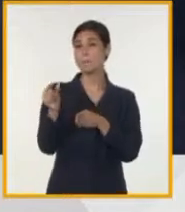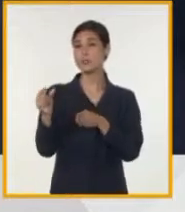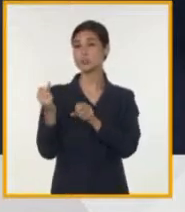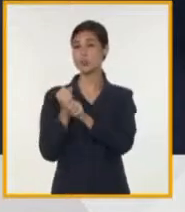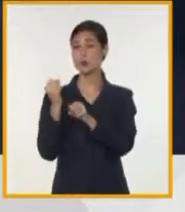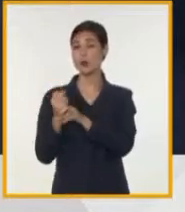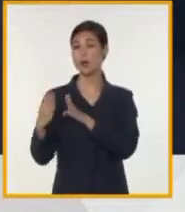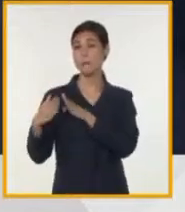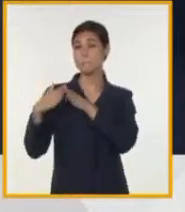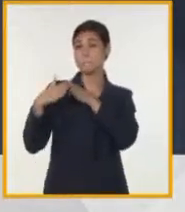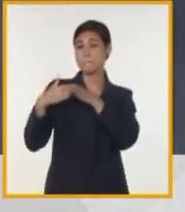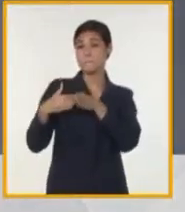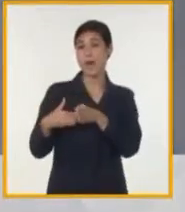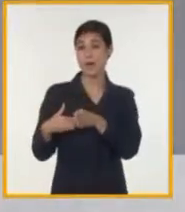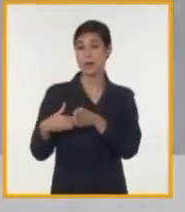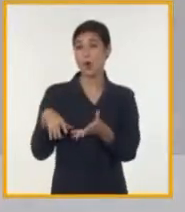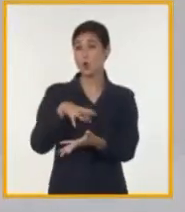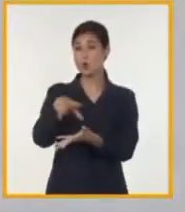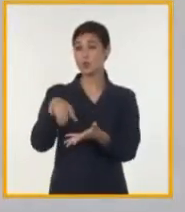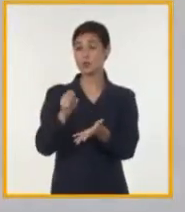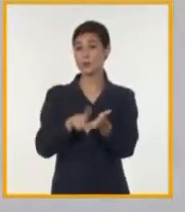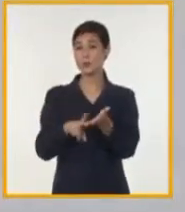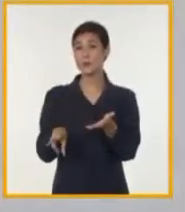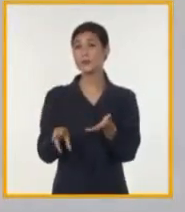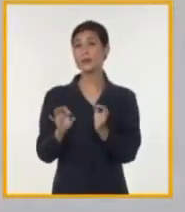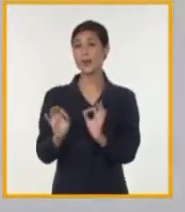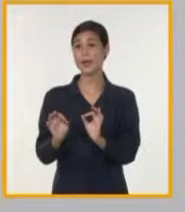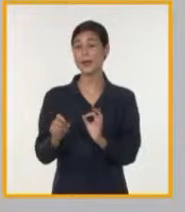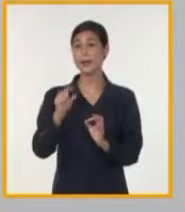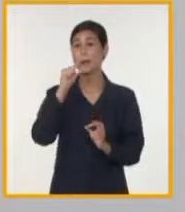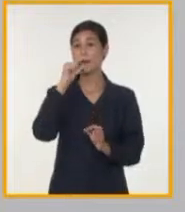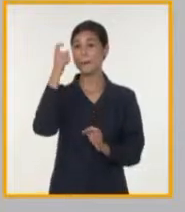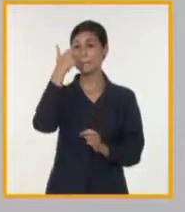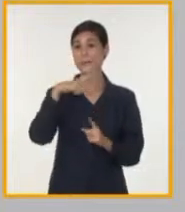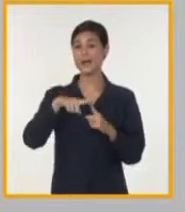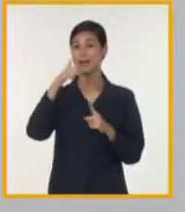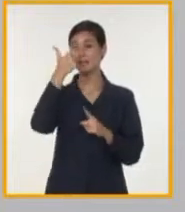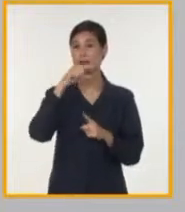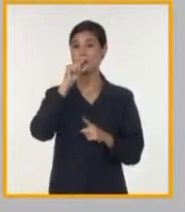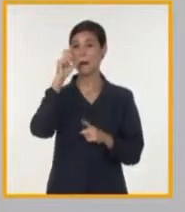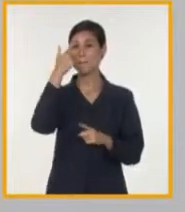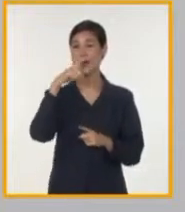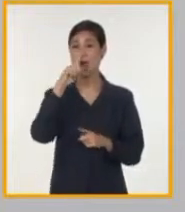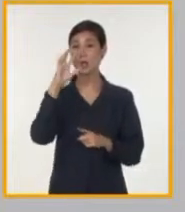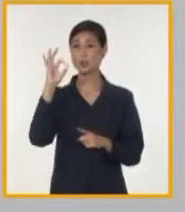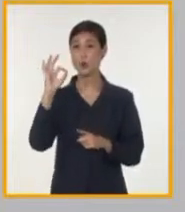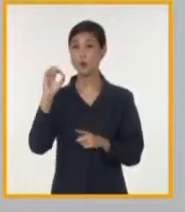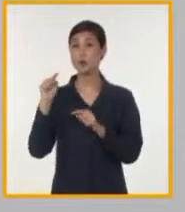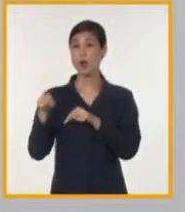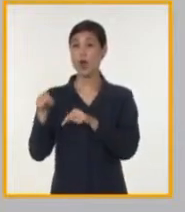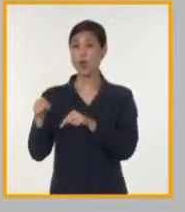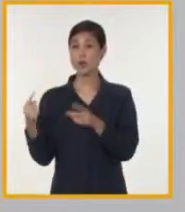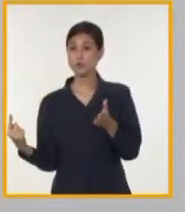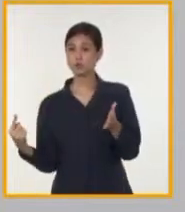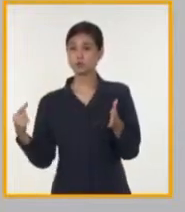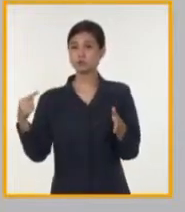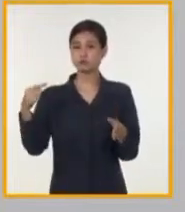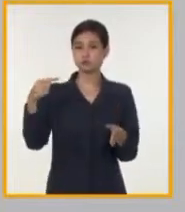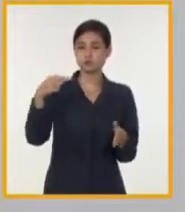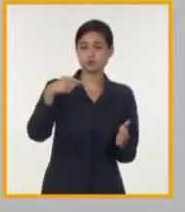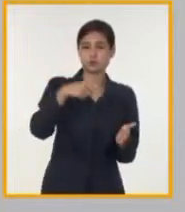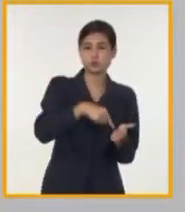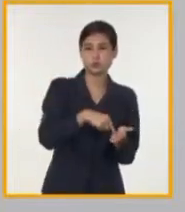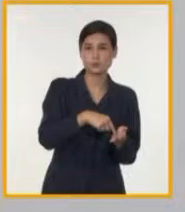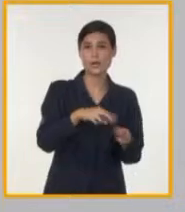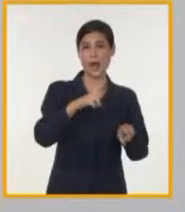Batabanó, bueno, ahí se montan en el ómnibus de la empresa de Ómnibus Nacional y vienen para La Habana y viceversa cuando van de retorno de La Habana hacia